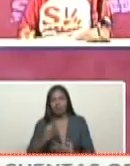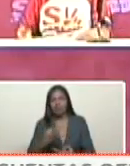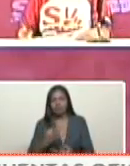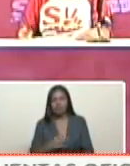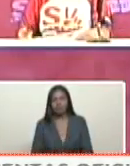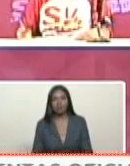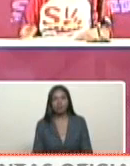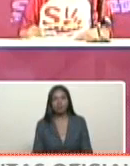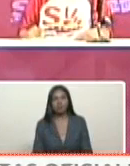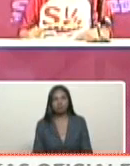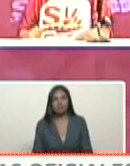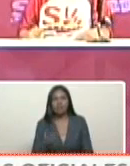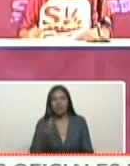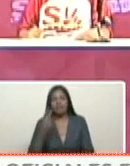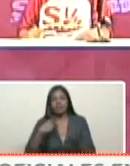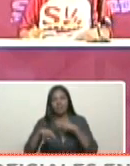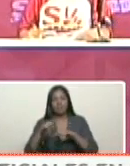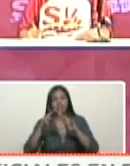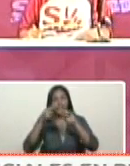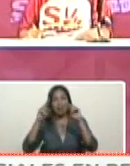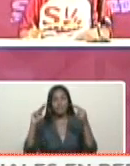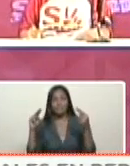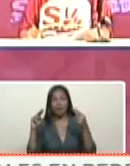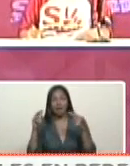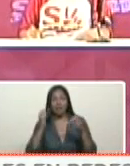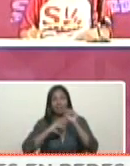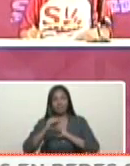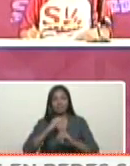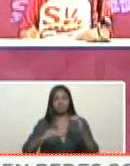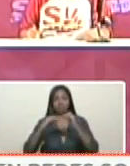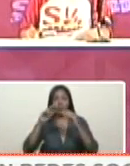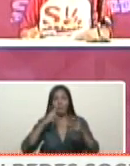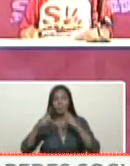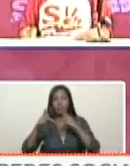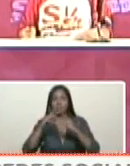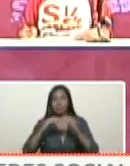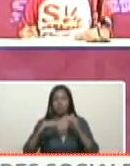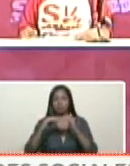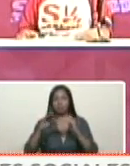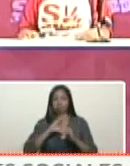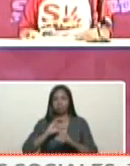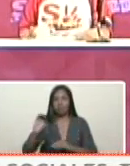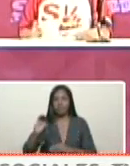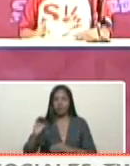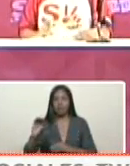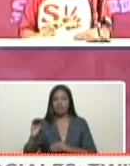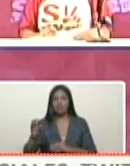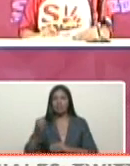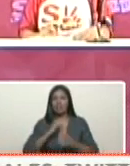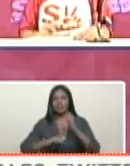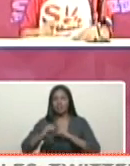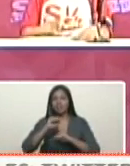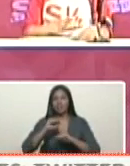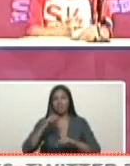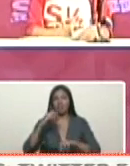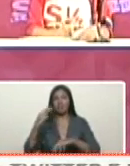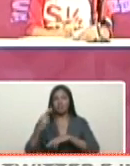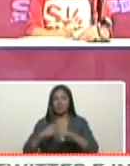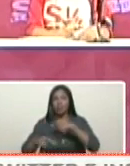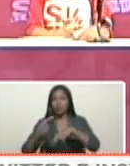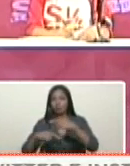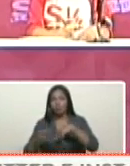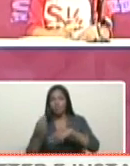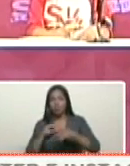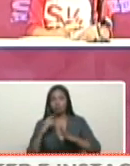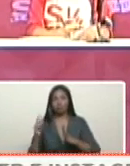la defensa de la paz, la defensa de la estabilidad política del país, la defensa de la revolución. Segundo gran frente,